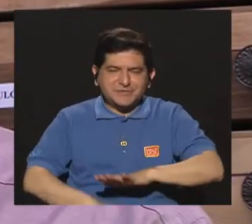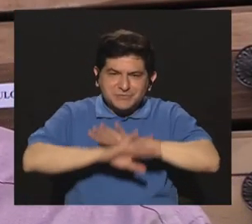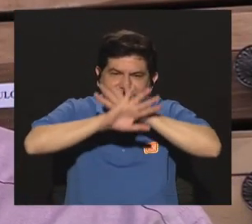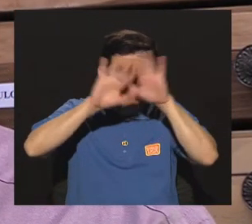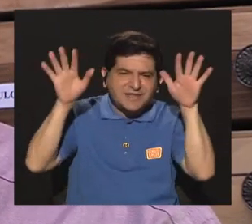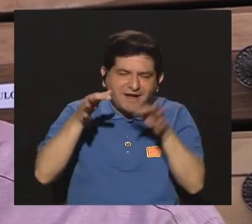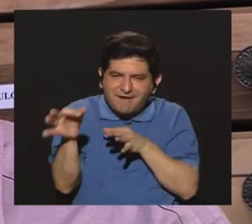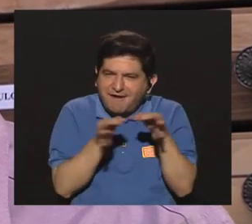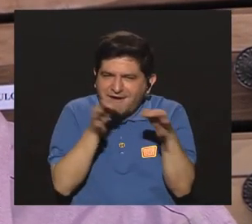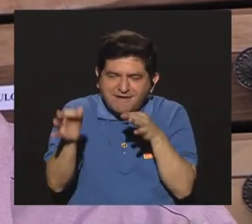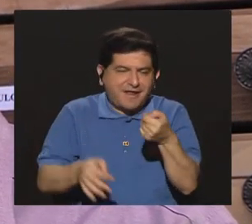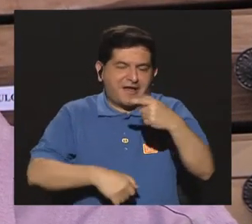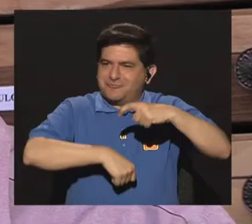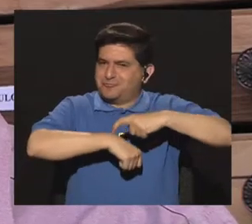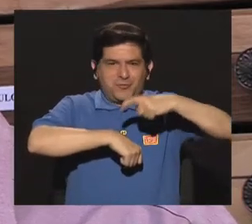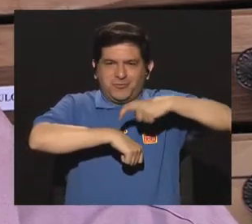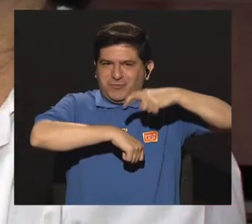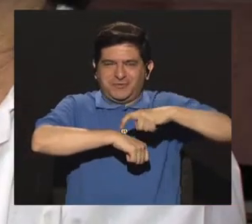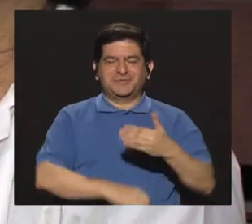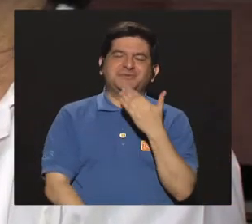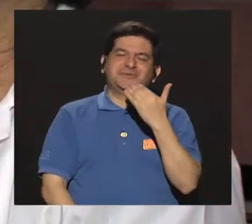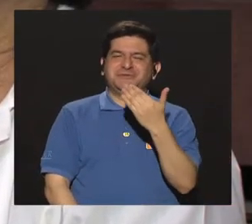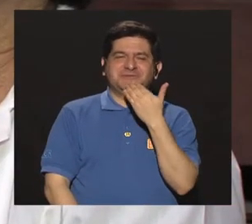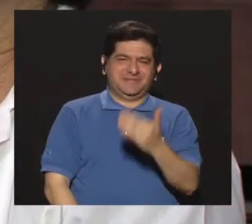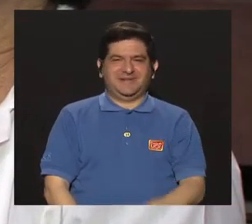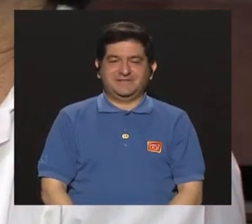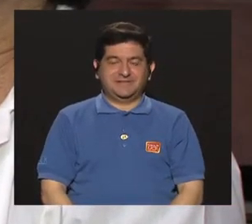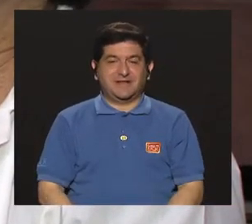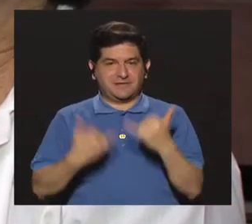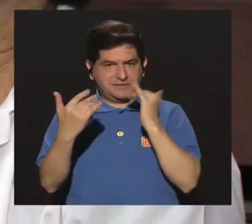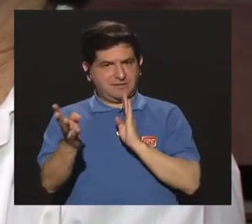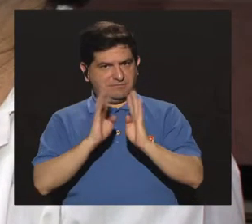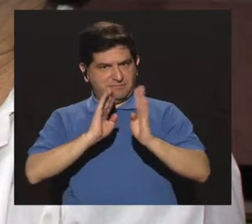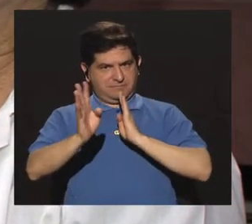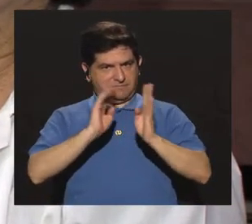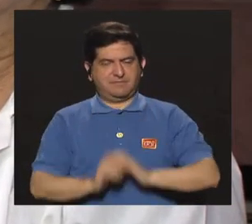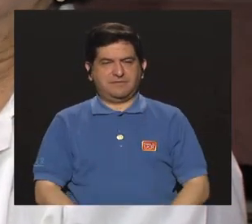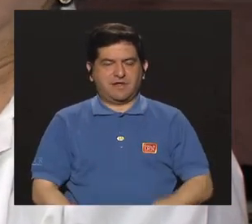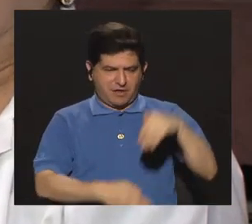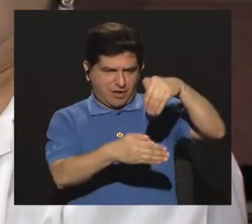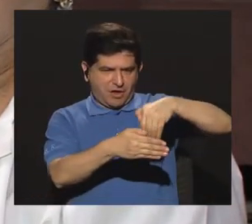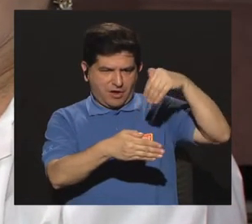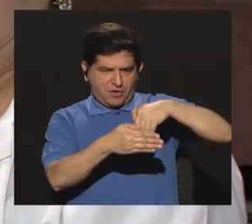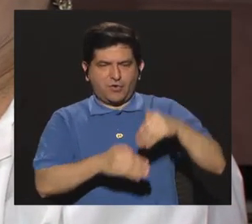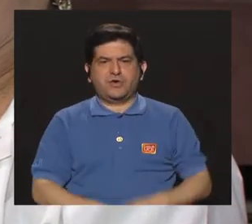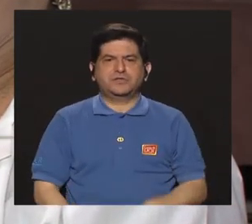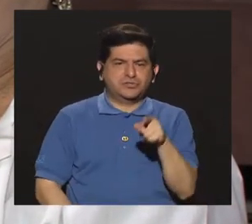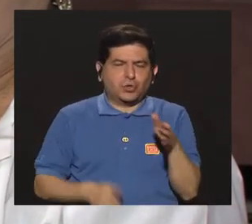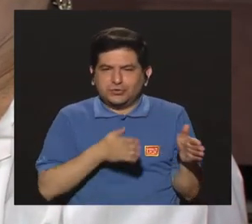sobre la colección de ictiología peces y la colección de peces es considerada